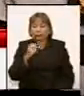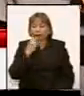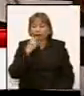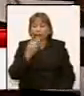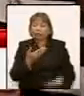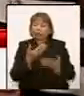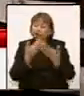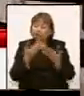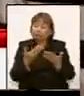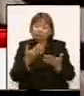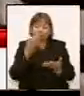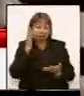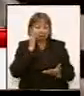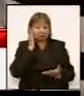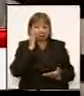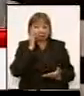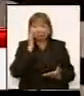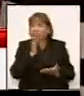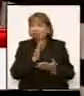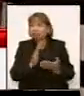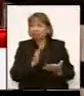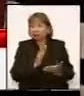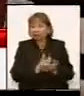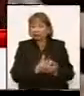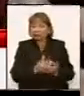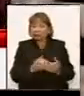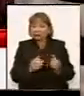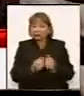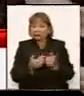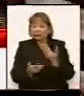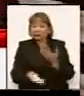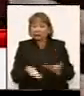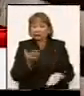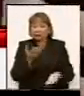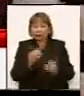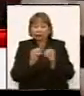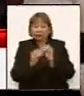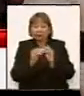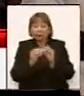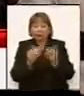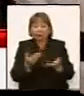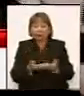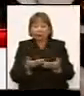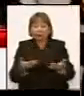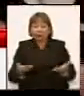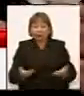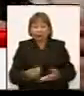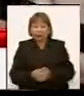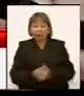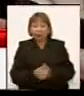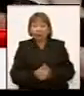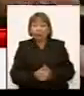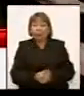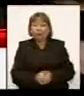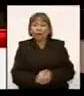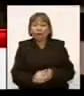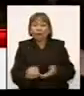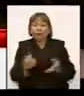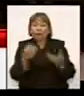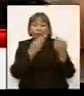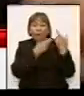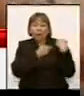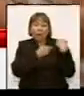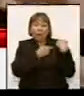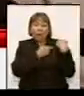se pudo conocer problemas y también posibles soluciones a estos de parte de los